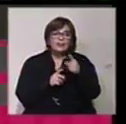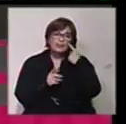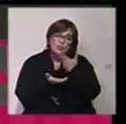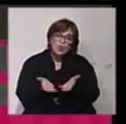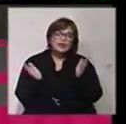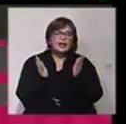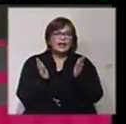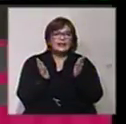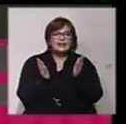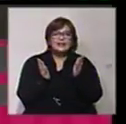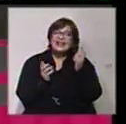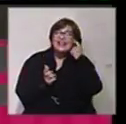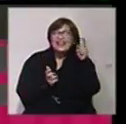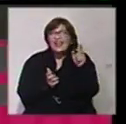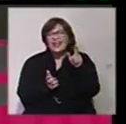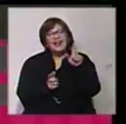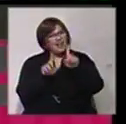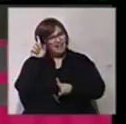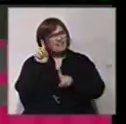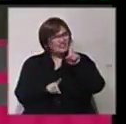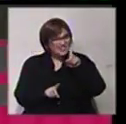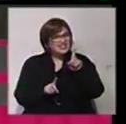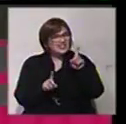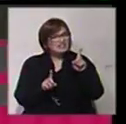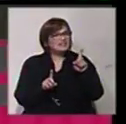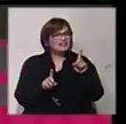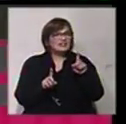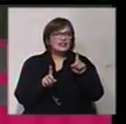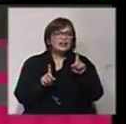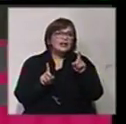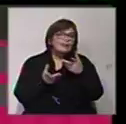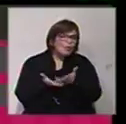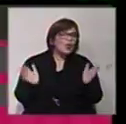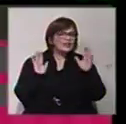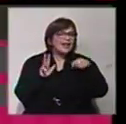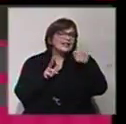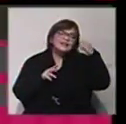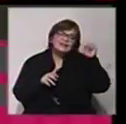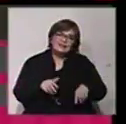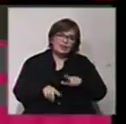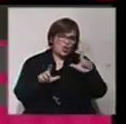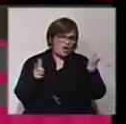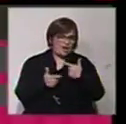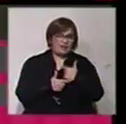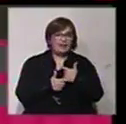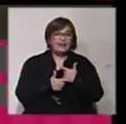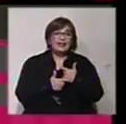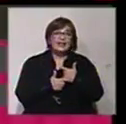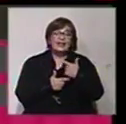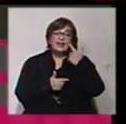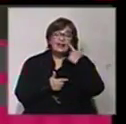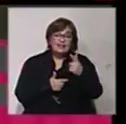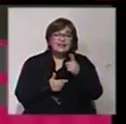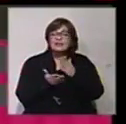que se les complica más para llegar a lo que es la oferta comercial, digamos. Uh-huh. Y ves, a ver, en la grilla siempre